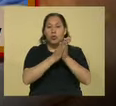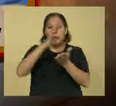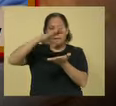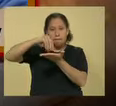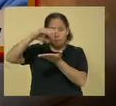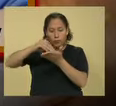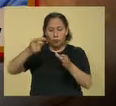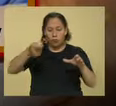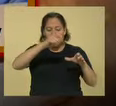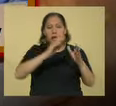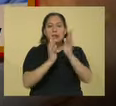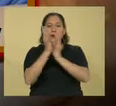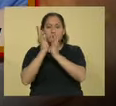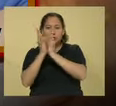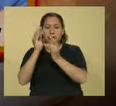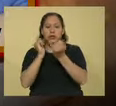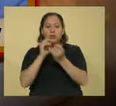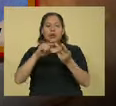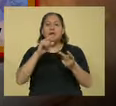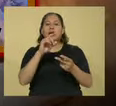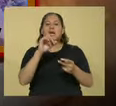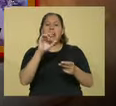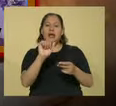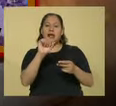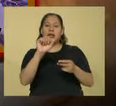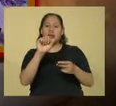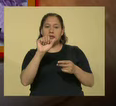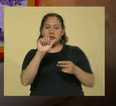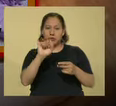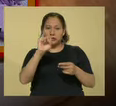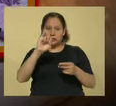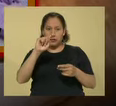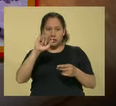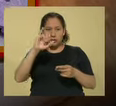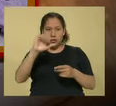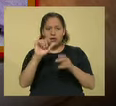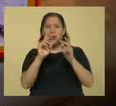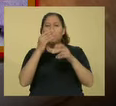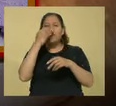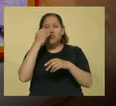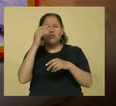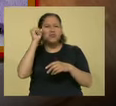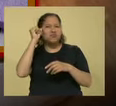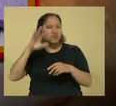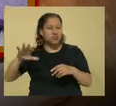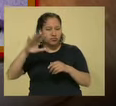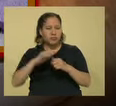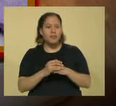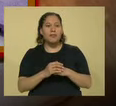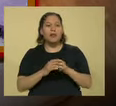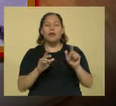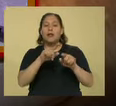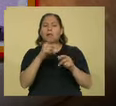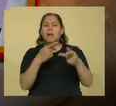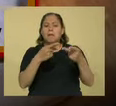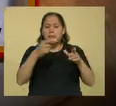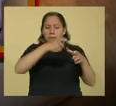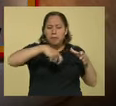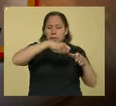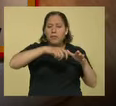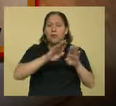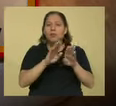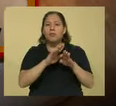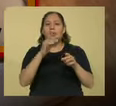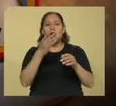polvo, sábila y centella asiática. ¡Fantástico! Y todo esto lo preparamos, ¿con qué lo aplicas? Con